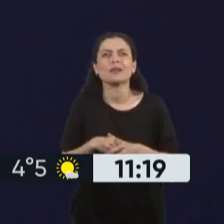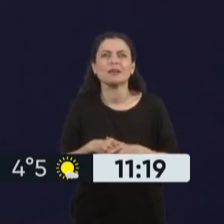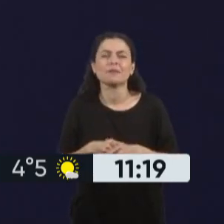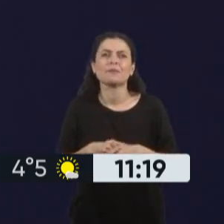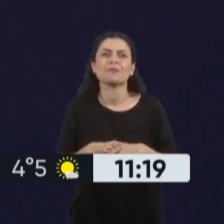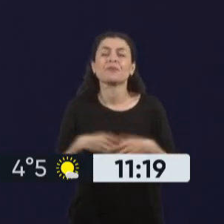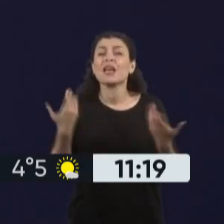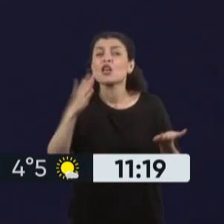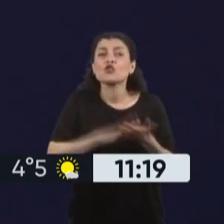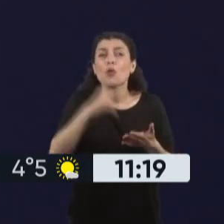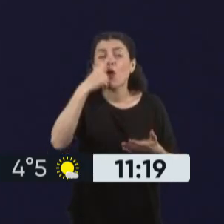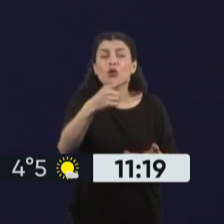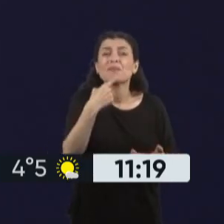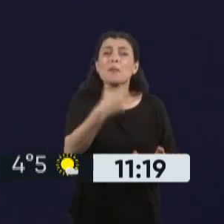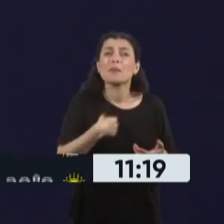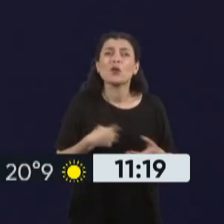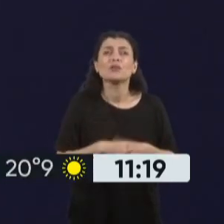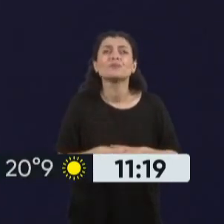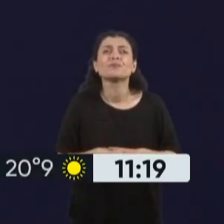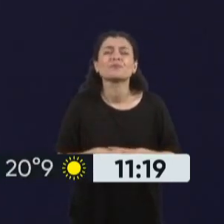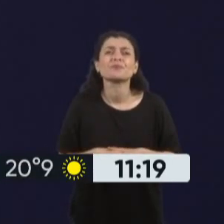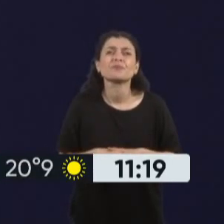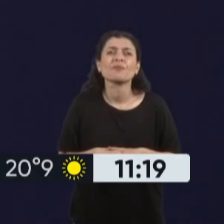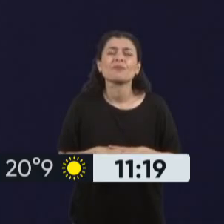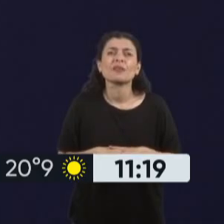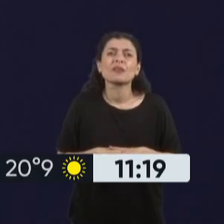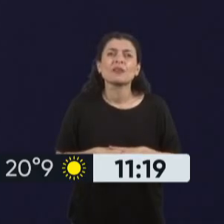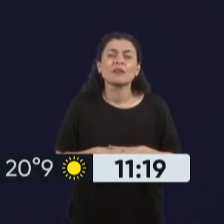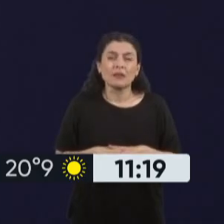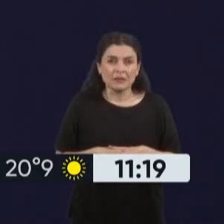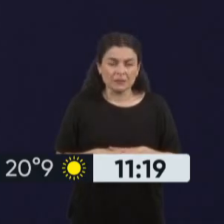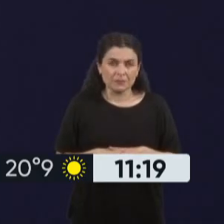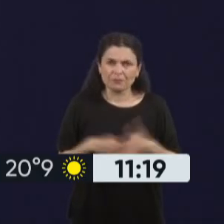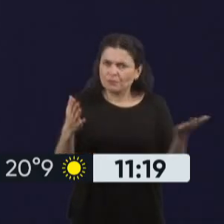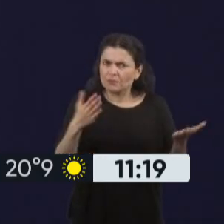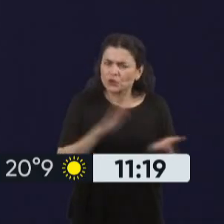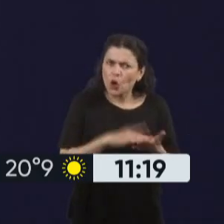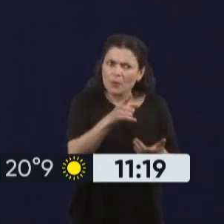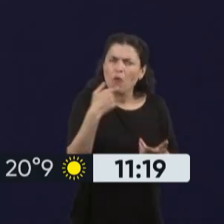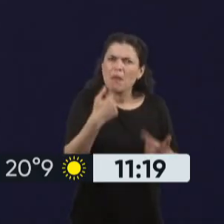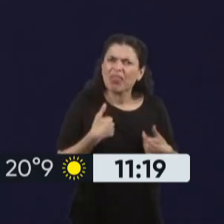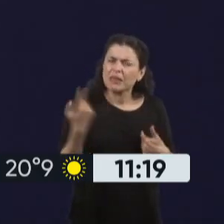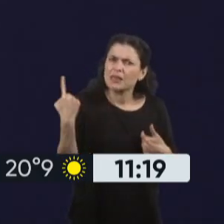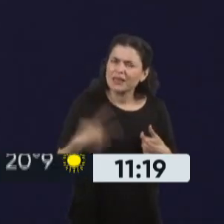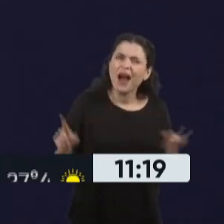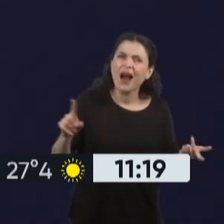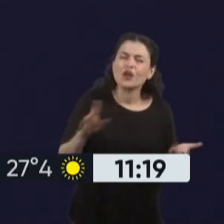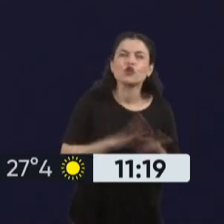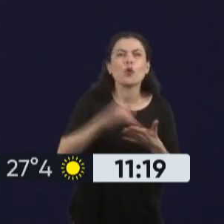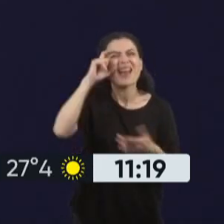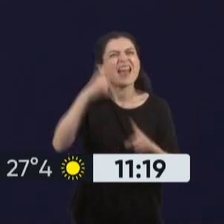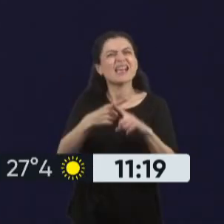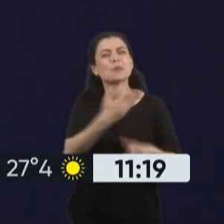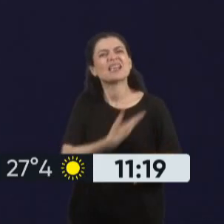Y con respecto a tu última pregunta, bueno, la verdad es que suena bastante extraño lo del